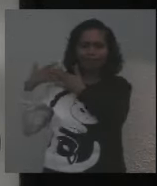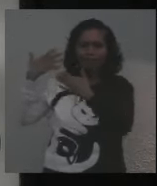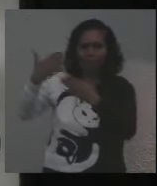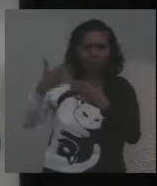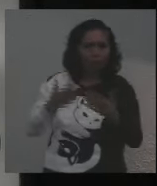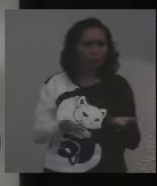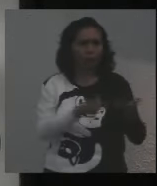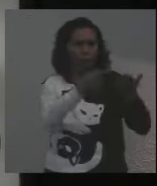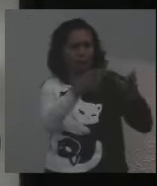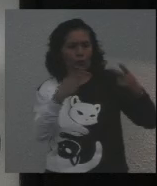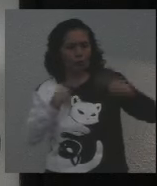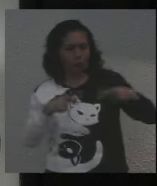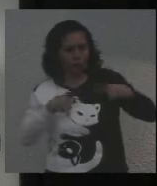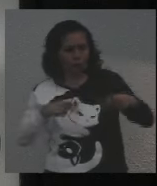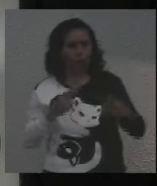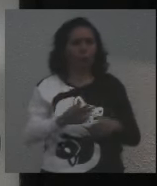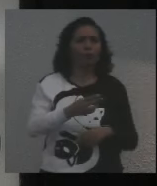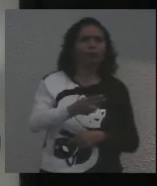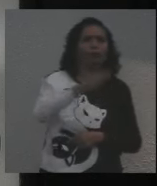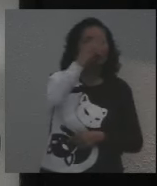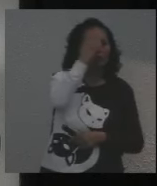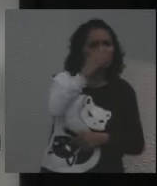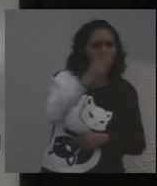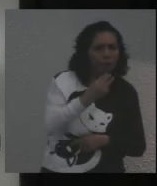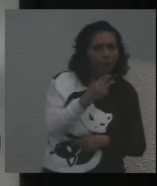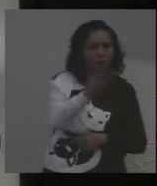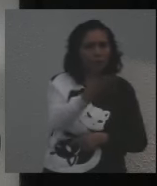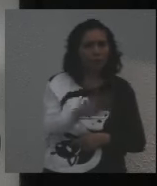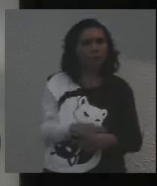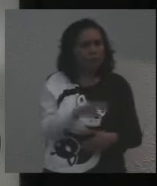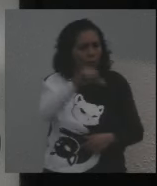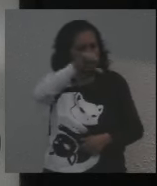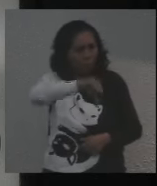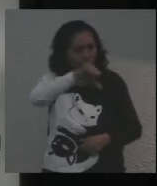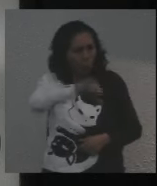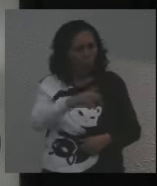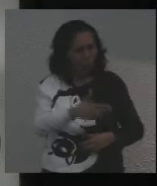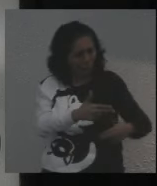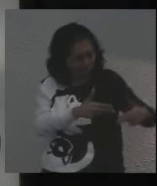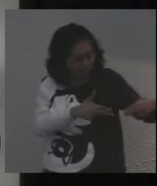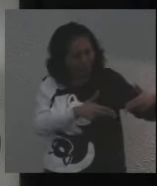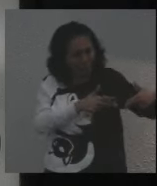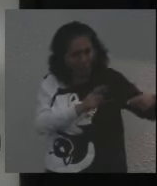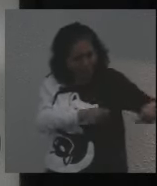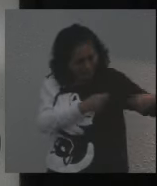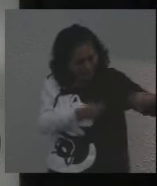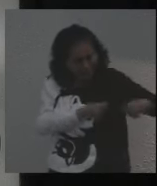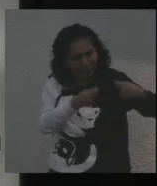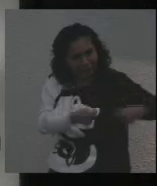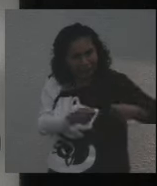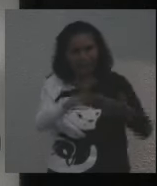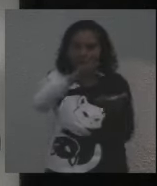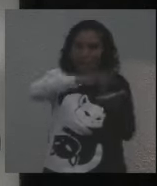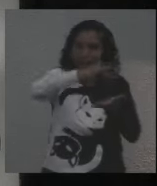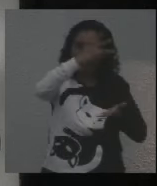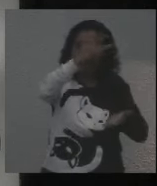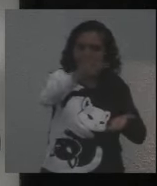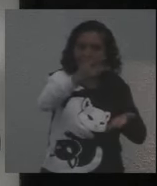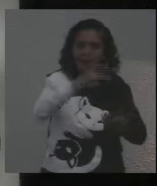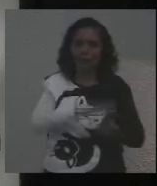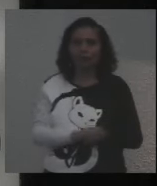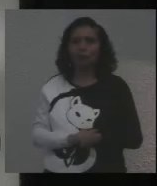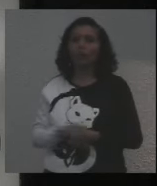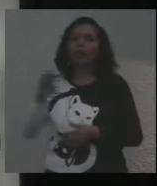dignatarios mayas que en este gobierno estamos trabajando para dignificar este legado extraordinario Gracias por estar aquí al